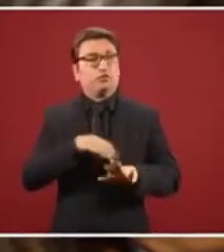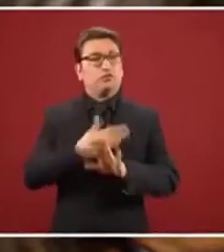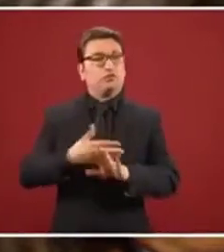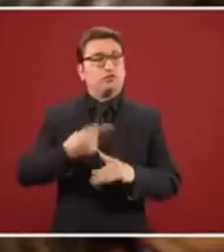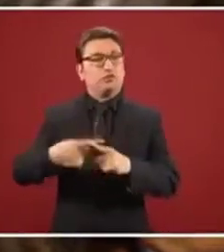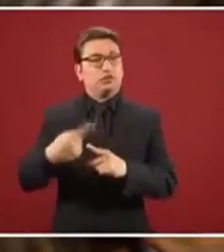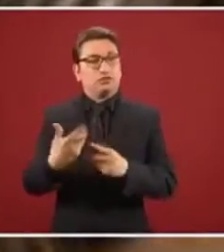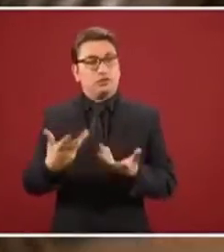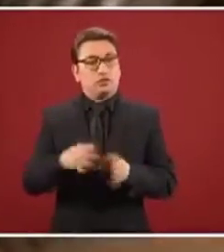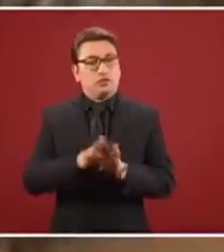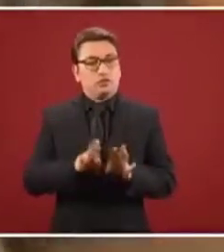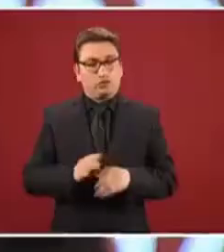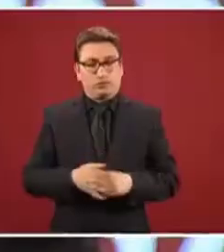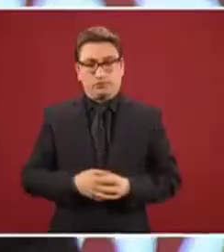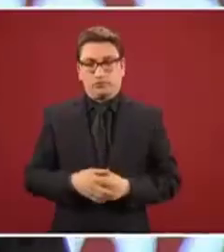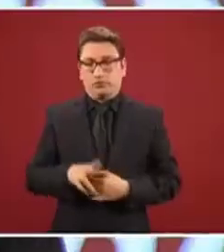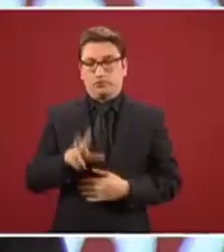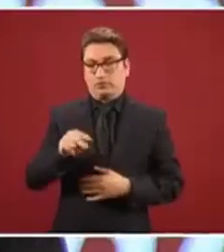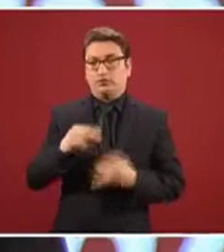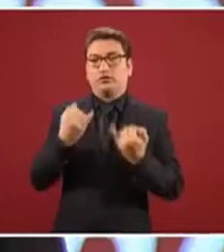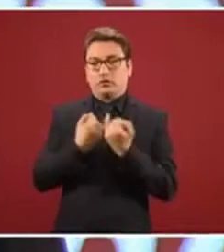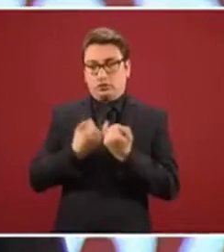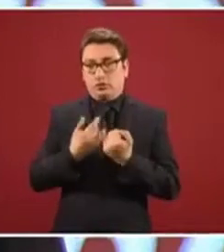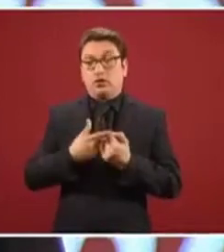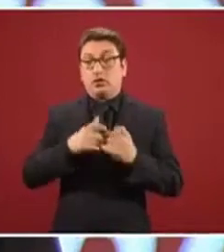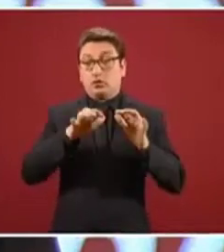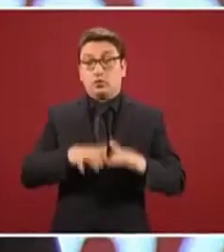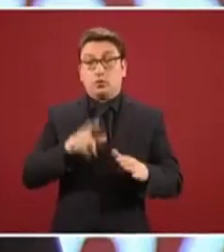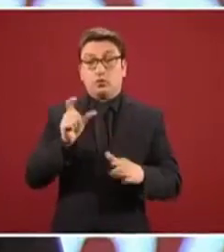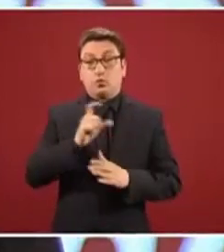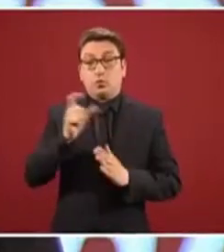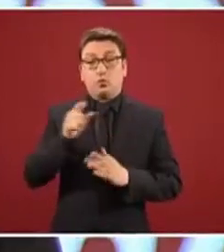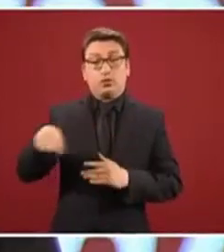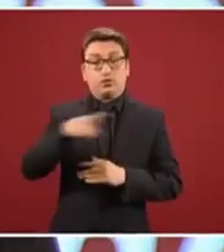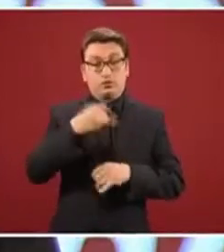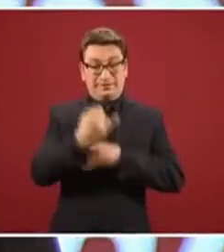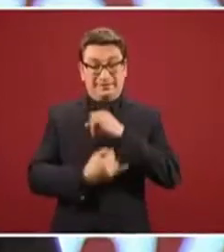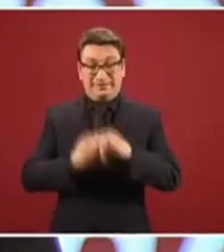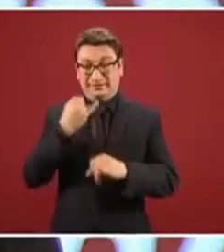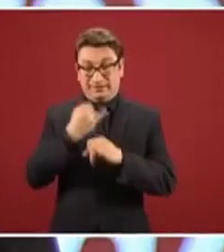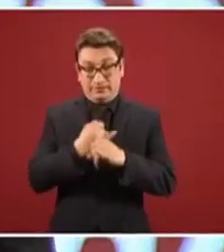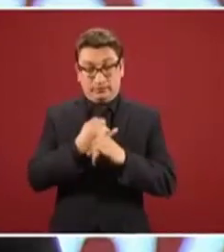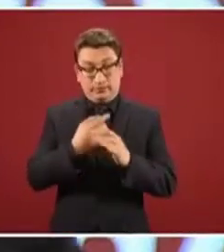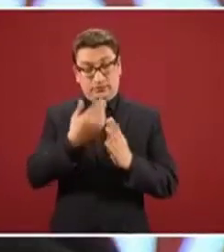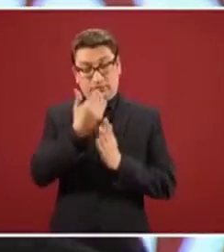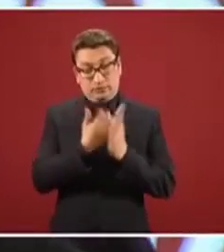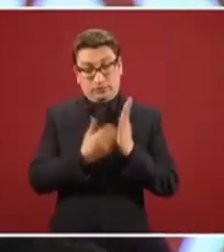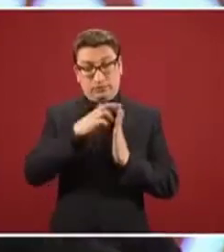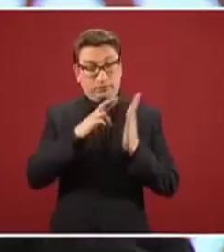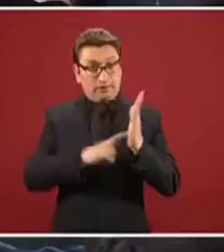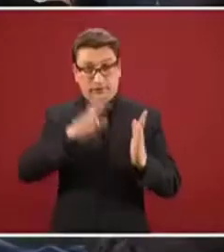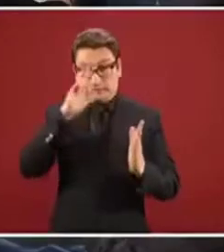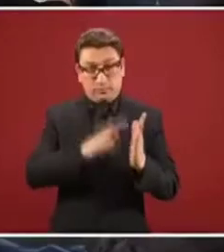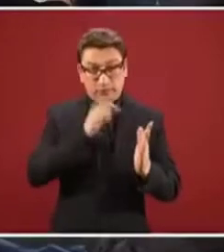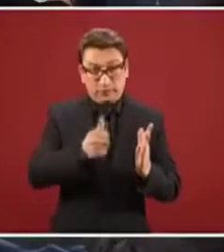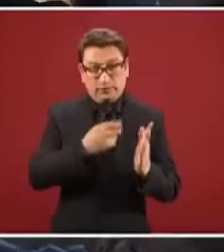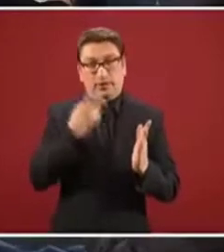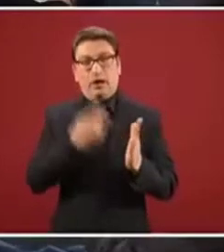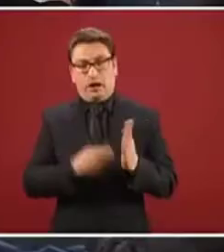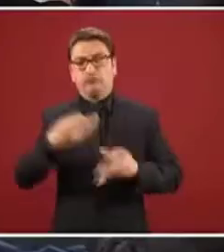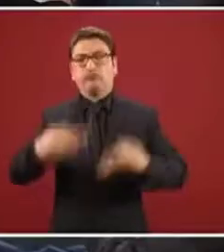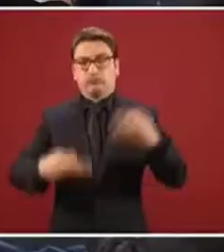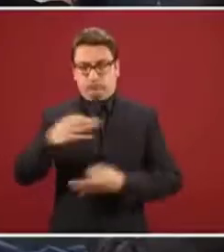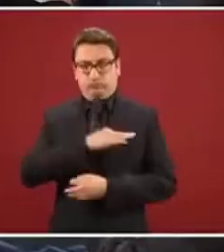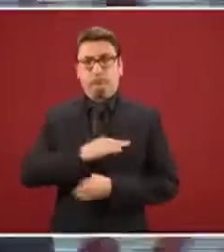dirigido. No necesariamente, también es cuando hay incumplimiento de obligaciones internacionales, es lo que vamos a presentar el día de hoy. Y va dirigido respecto